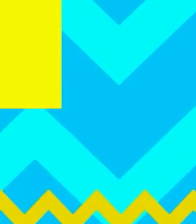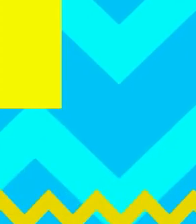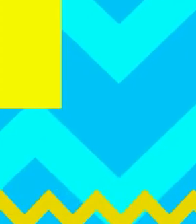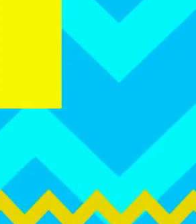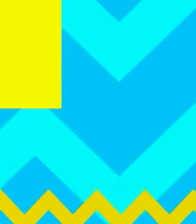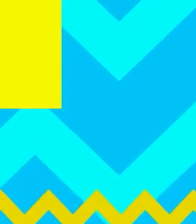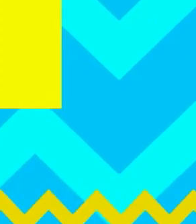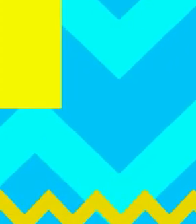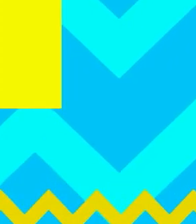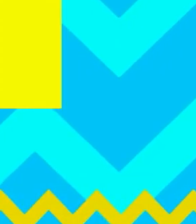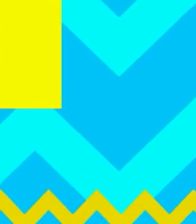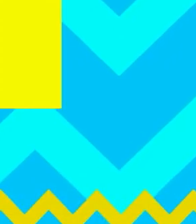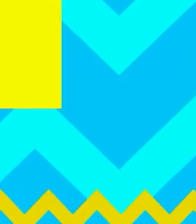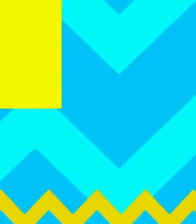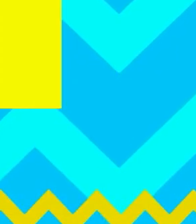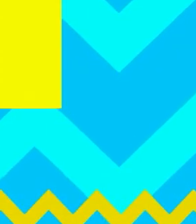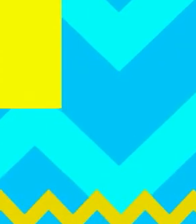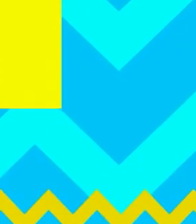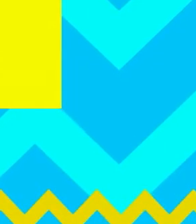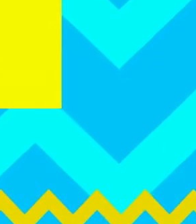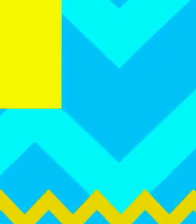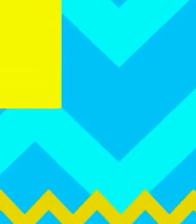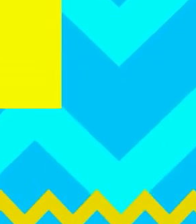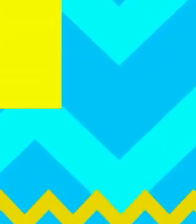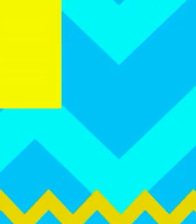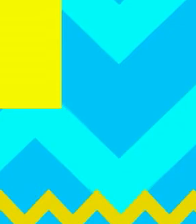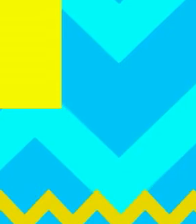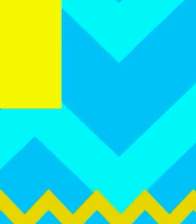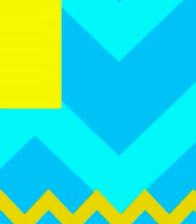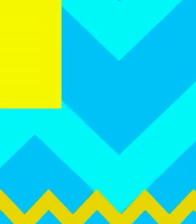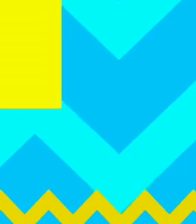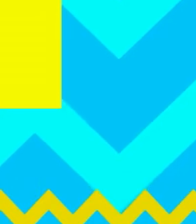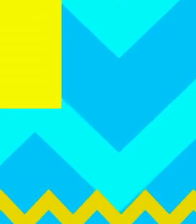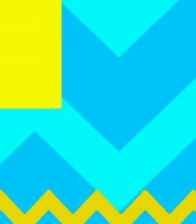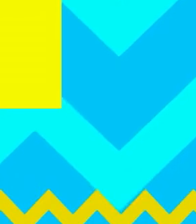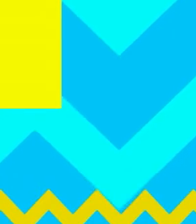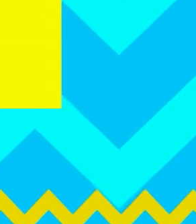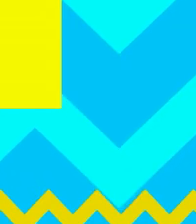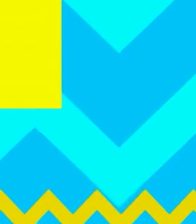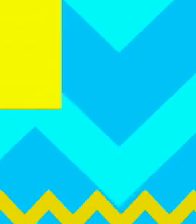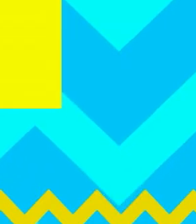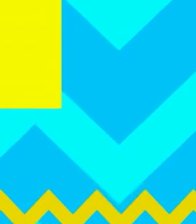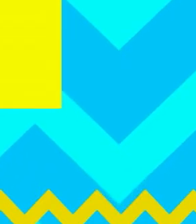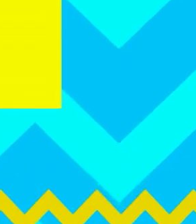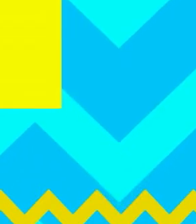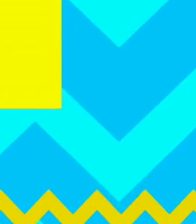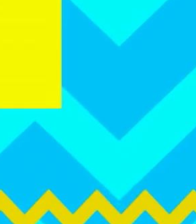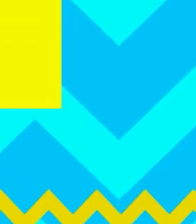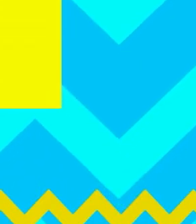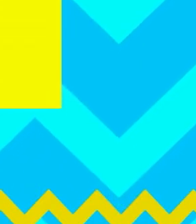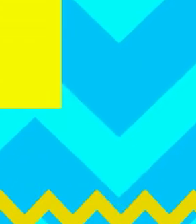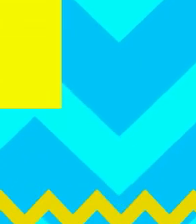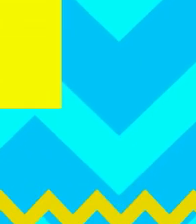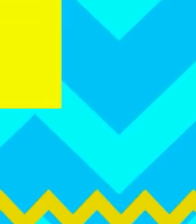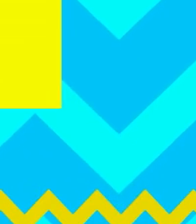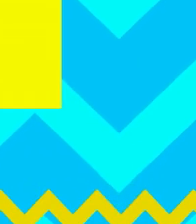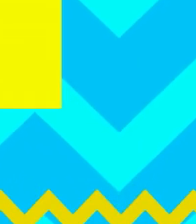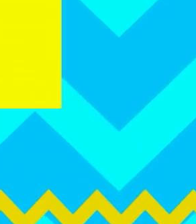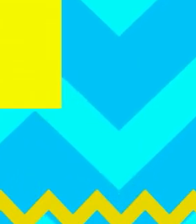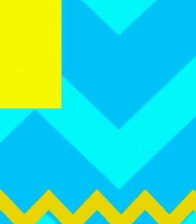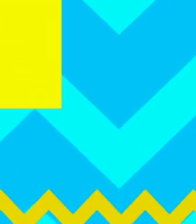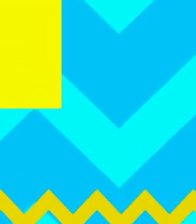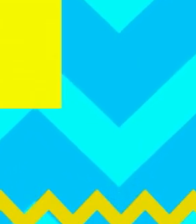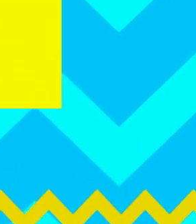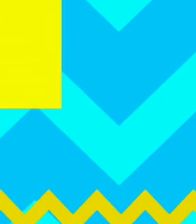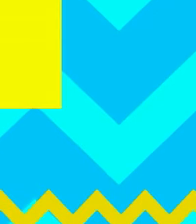histórico, como un ser en el tiempo. Es, al parecer, el único ente en el planeta con conciencia plena y